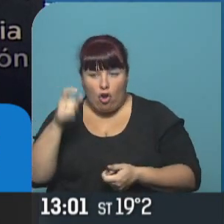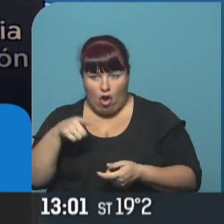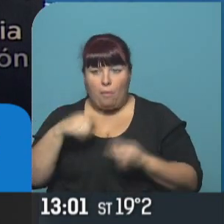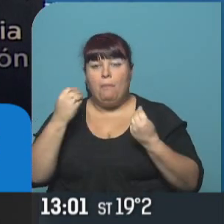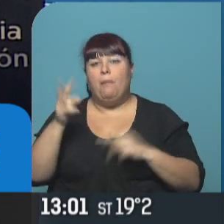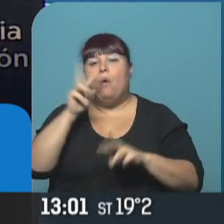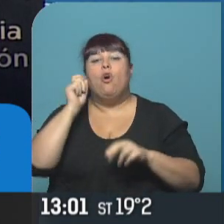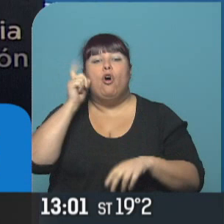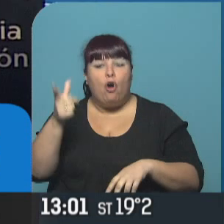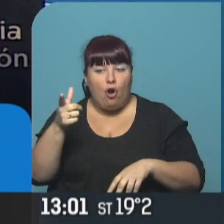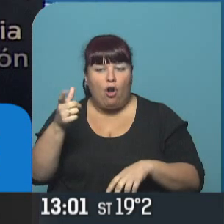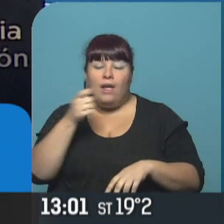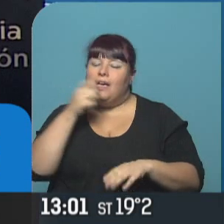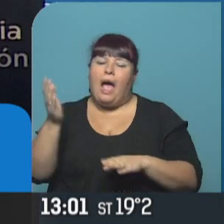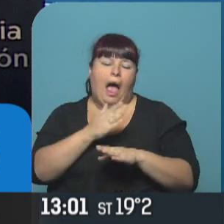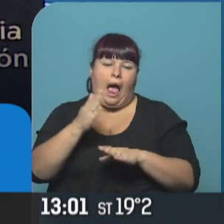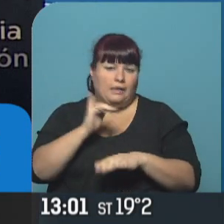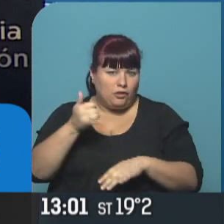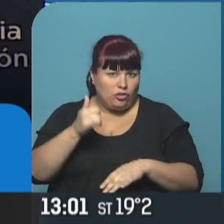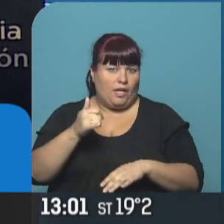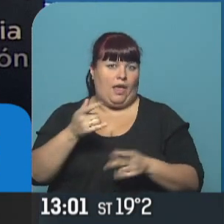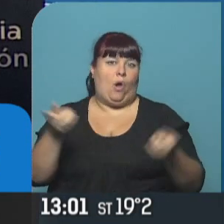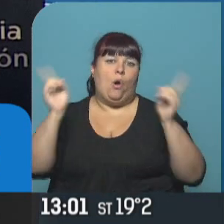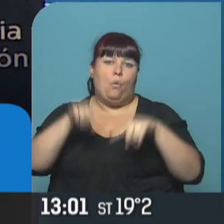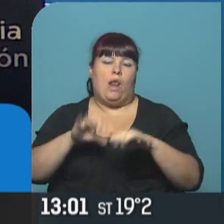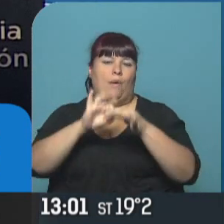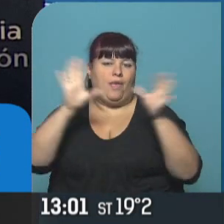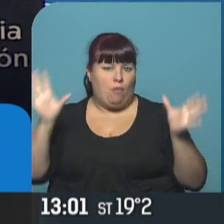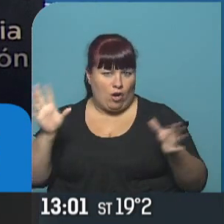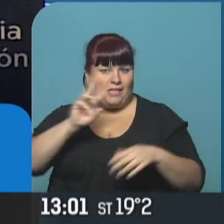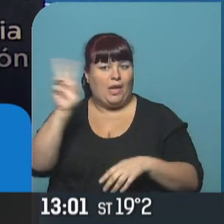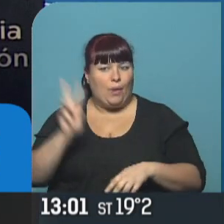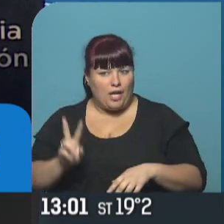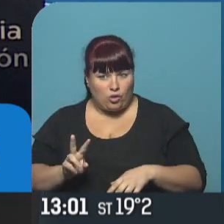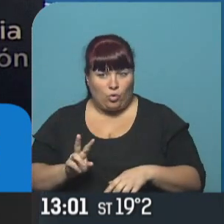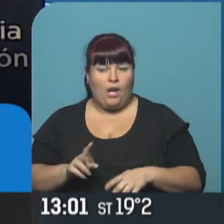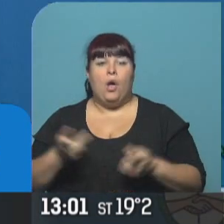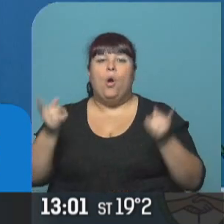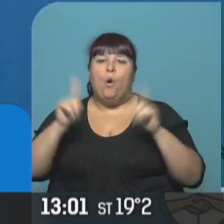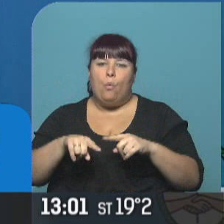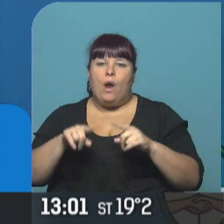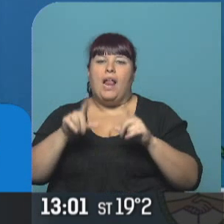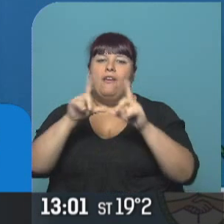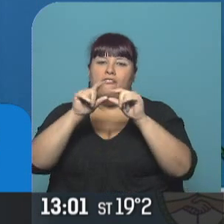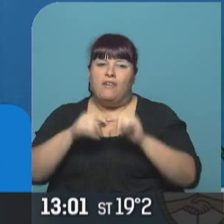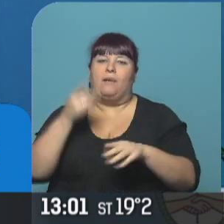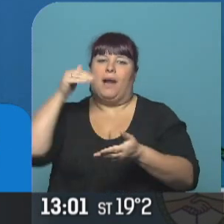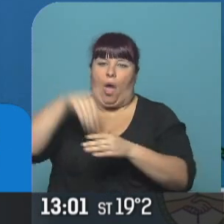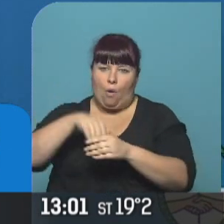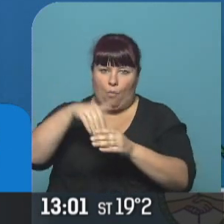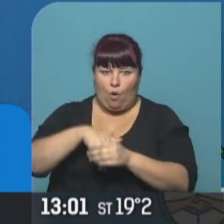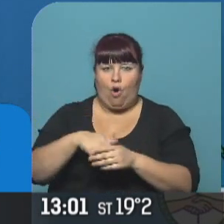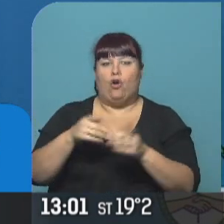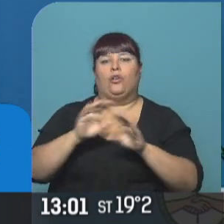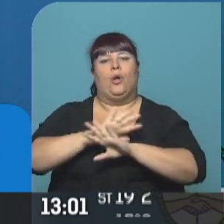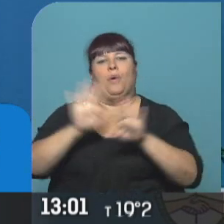para lograr que lo antes posible se restablezca una democracia en Venezuela, que vuelvan a tener un calendario electoral, que